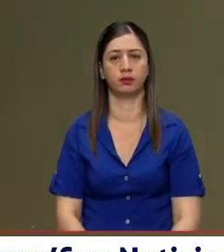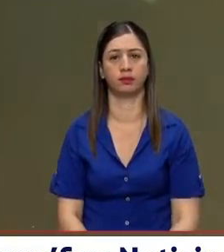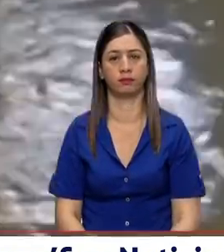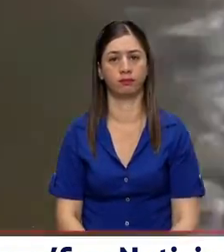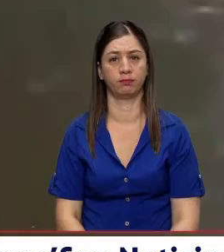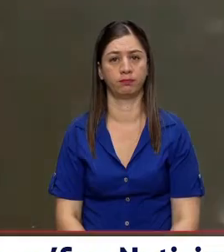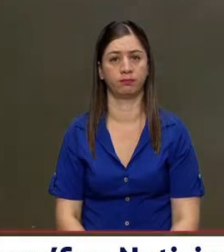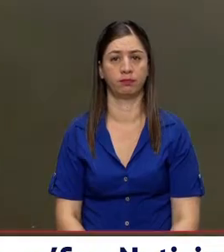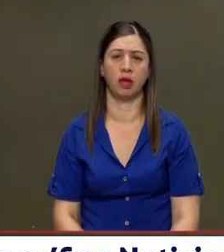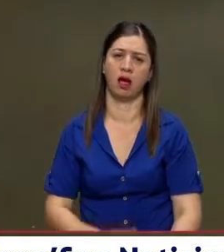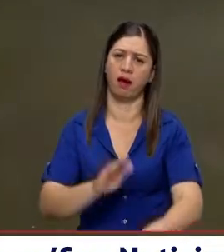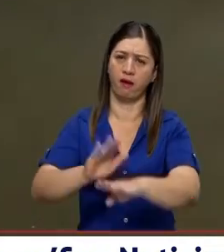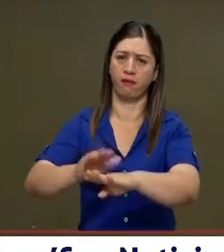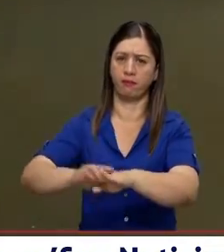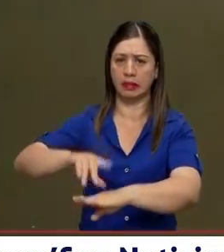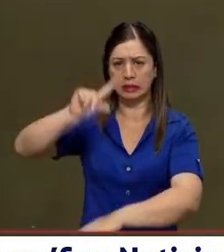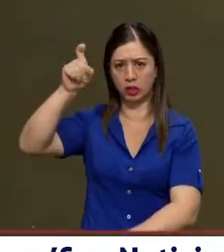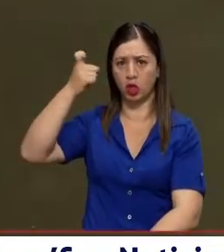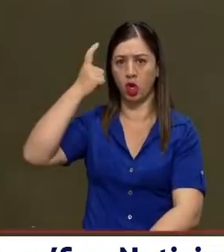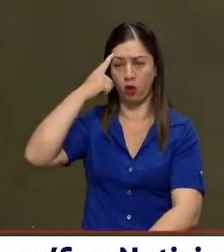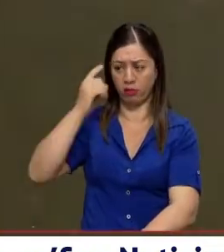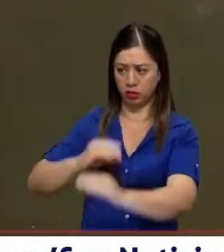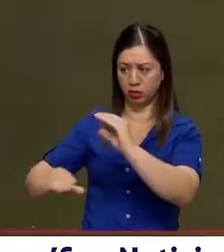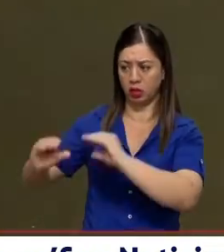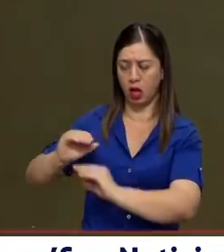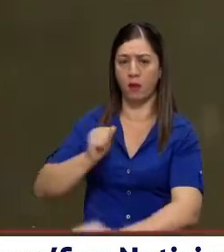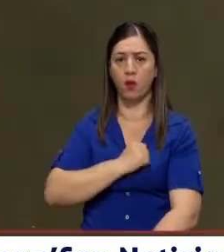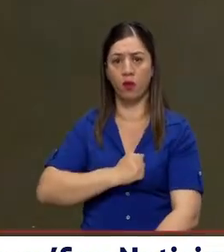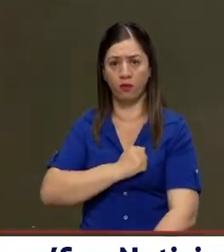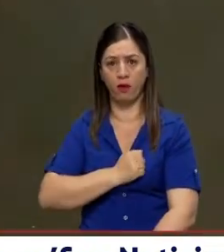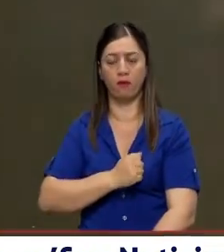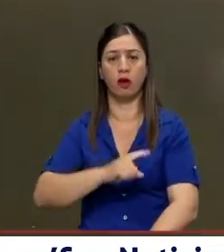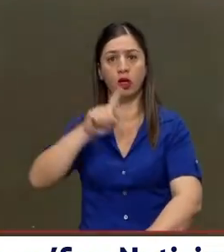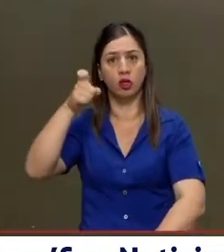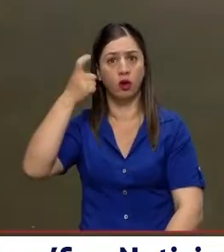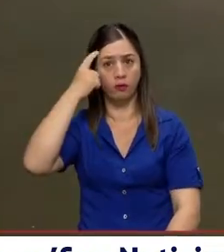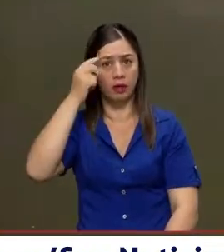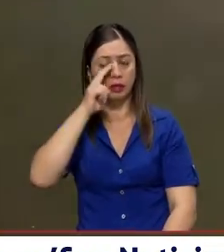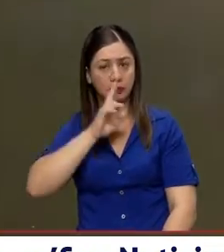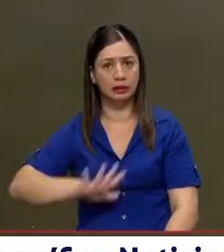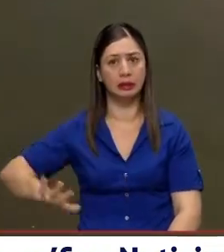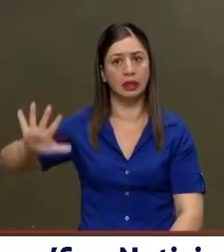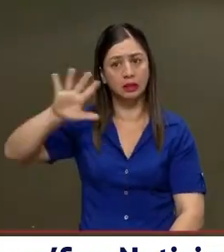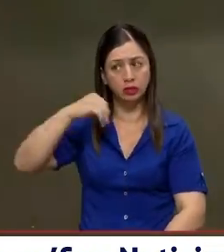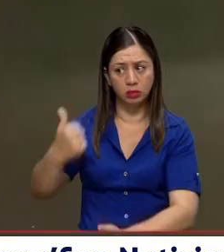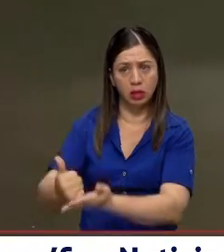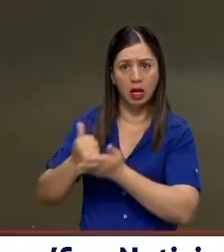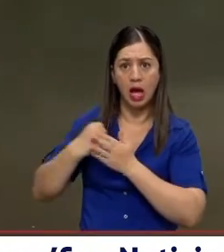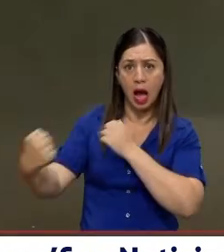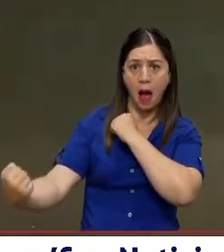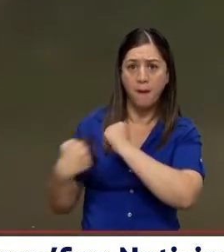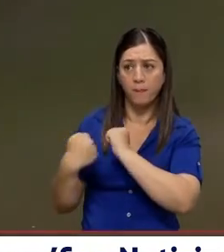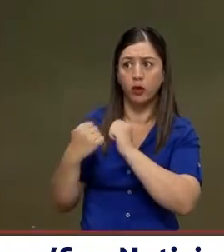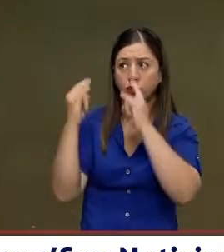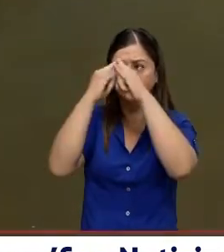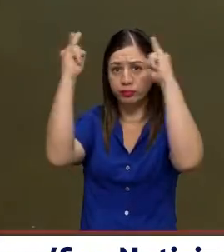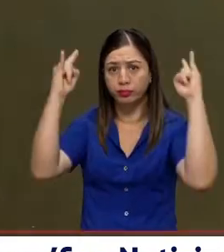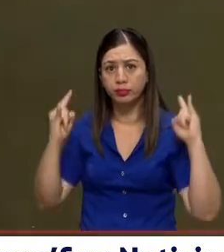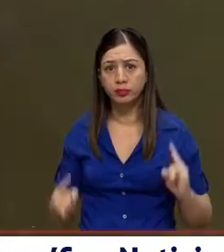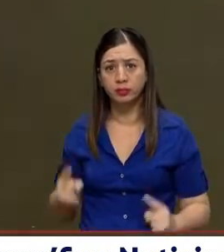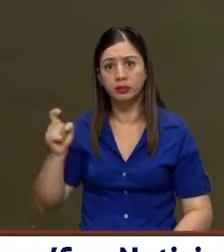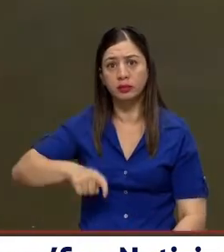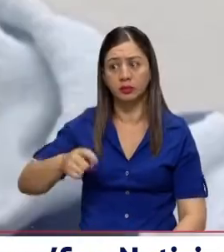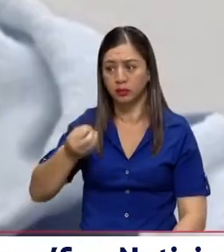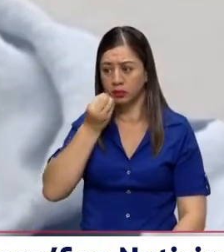Por lo tanto, solicitamos al gobierno departamental y nacional que nos apoyen con techo, alimentos para